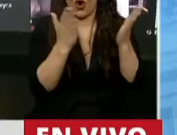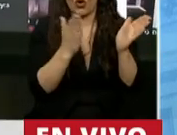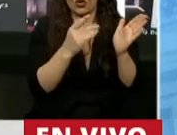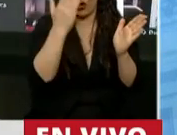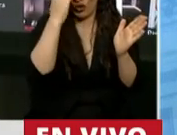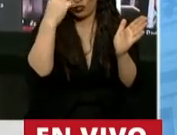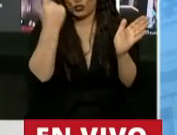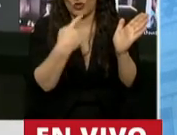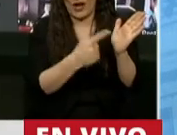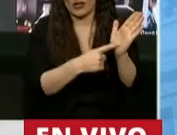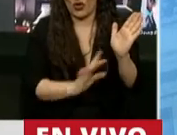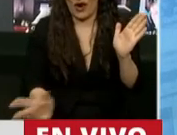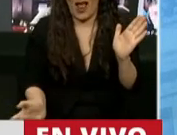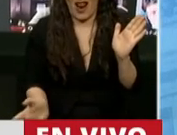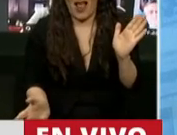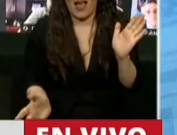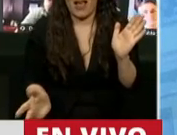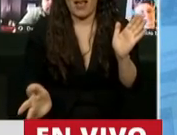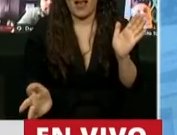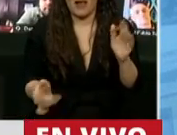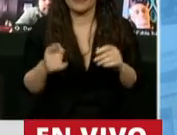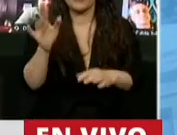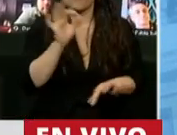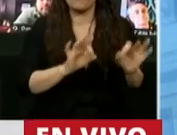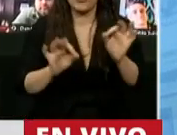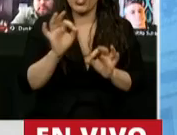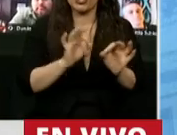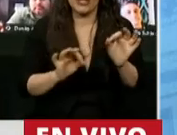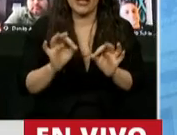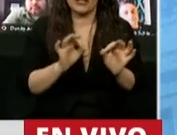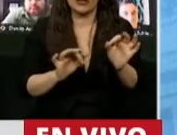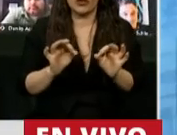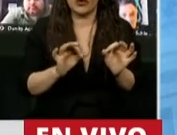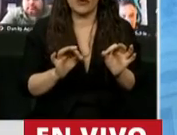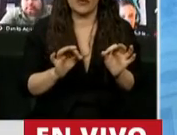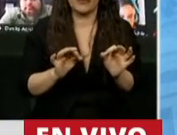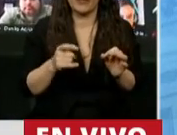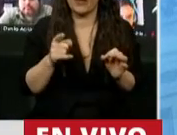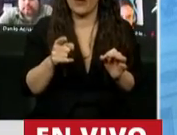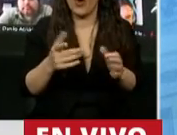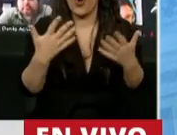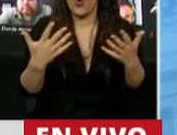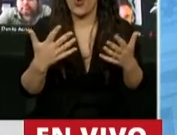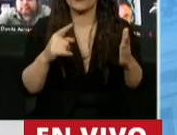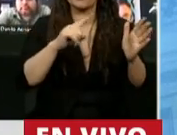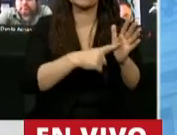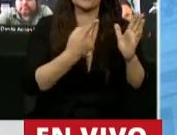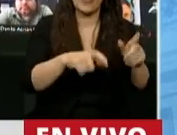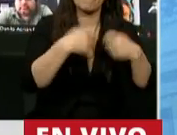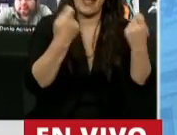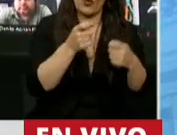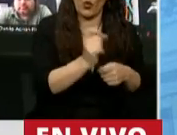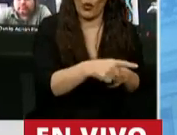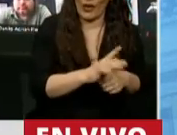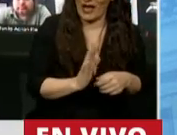nacional está este proyecto claramente perjudica a la ciudad de buenos aires-